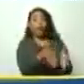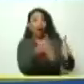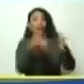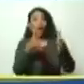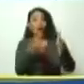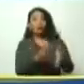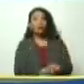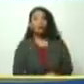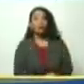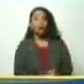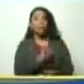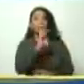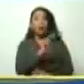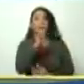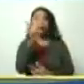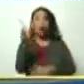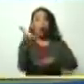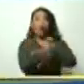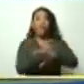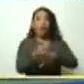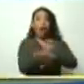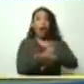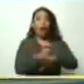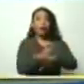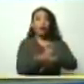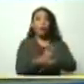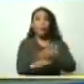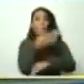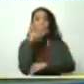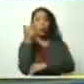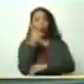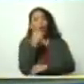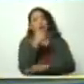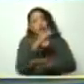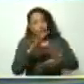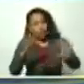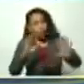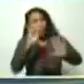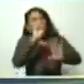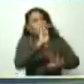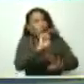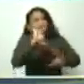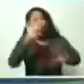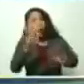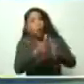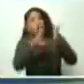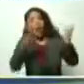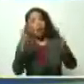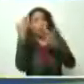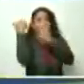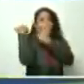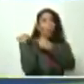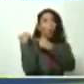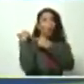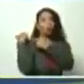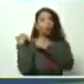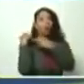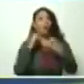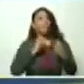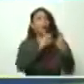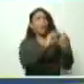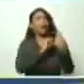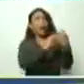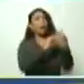de 23 gobernaciones mejor dicho de 24 grandes cargos que se disputaron